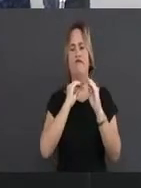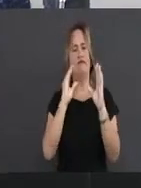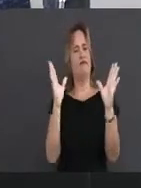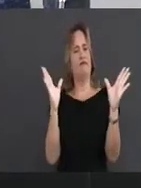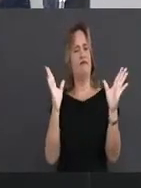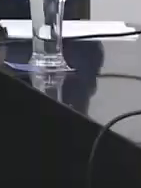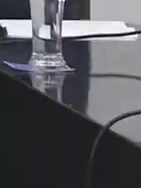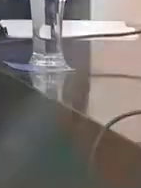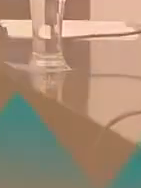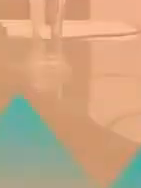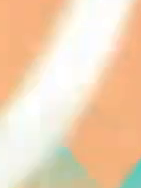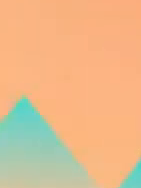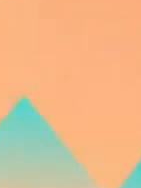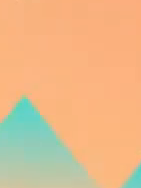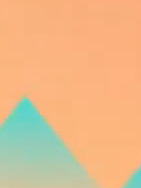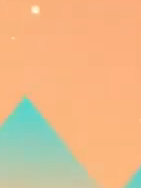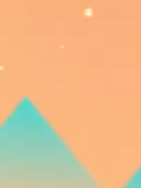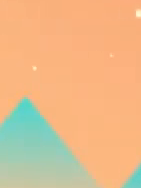días.